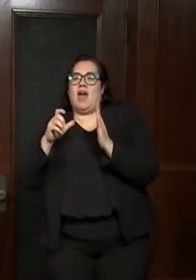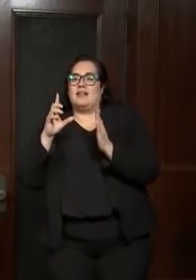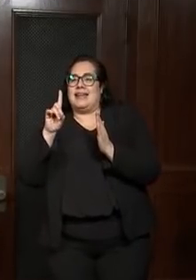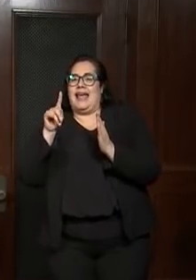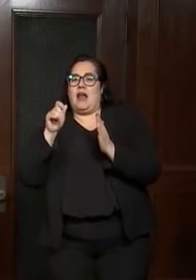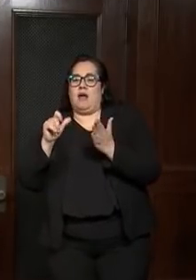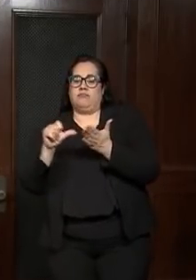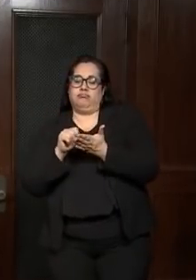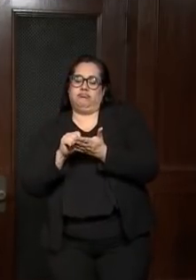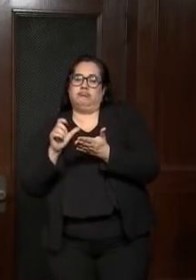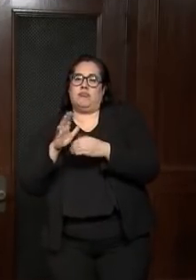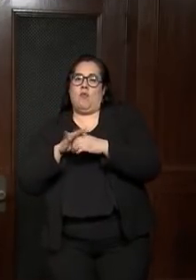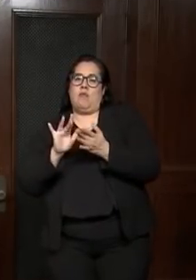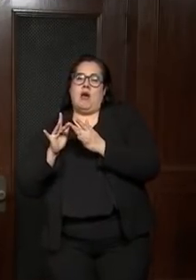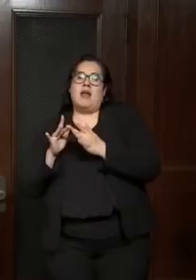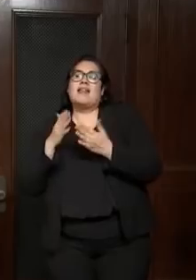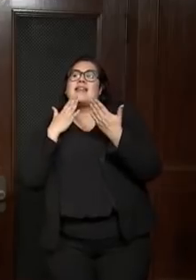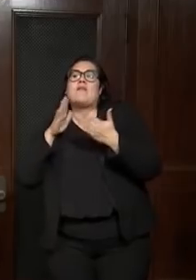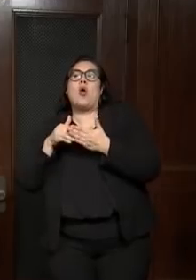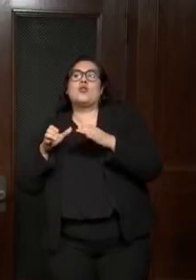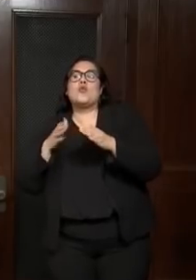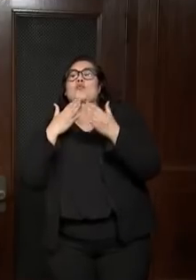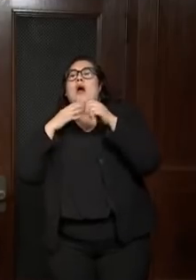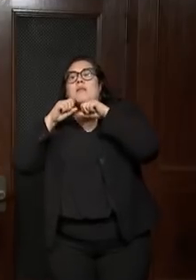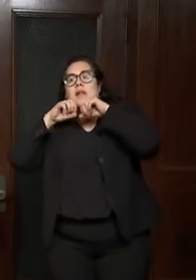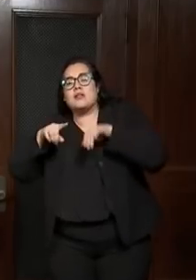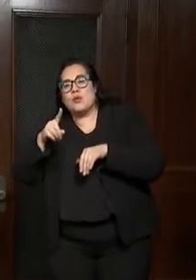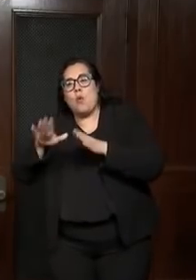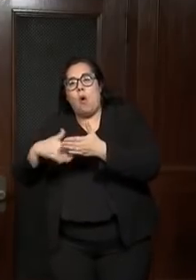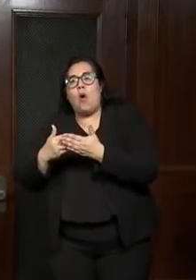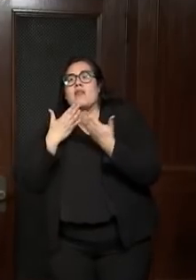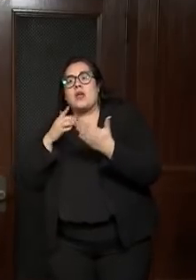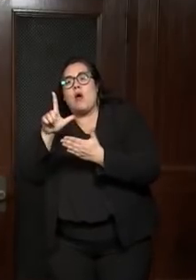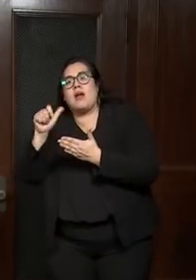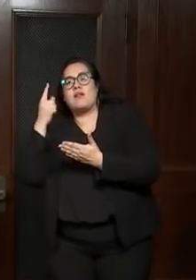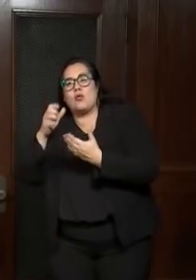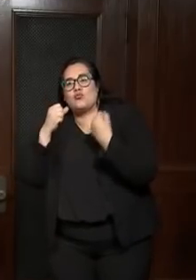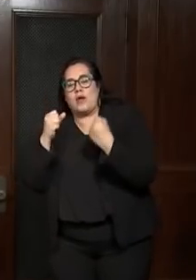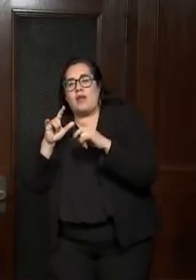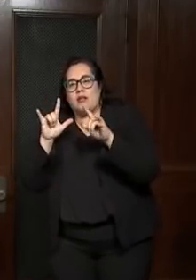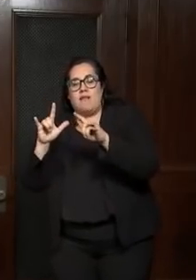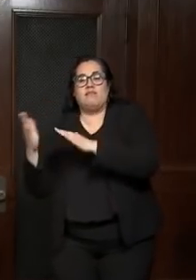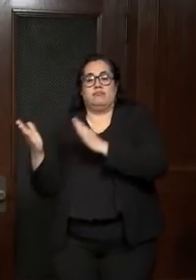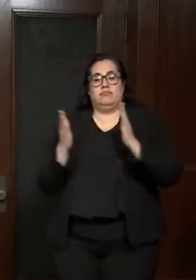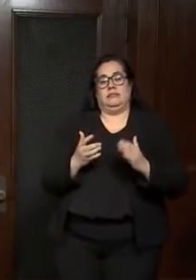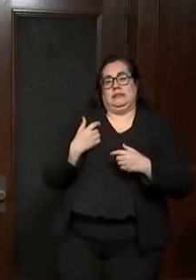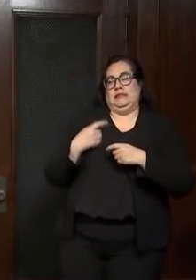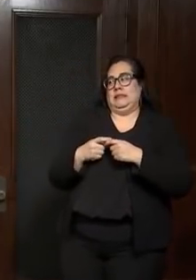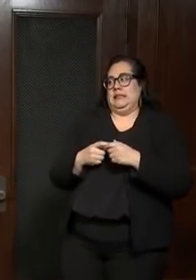God bless you all, and thank you, LA, for your strength and love back. No hay